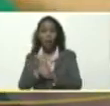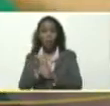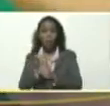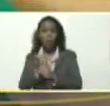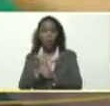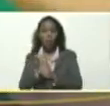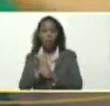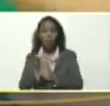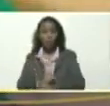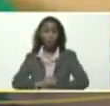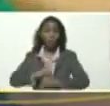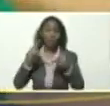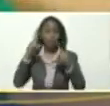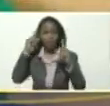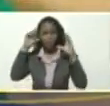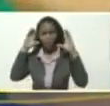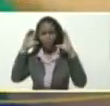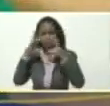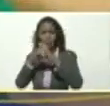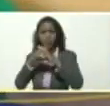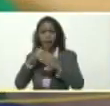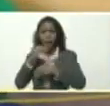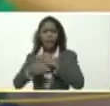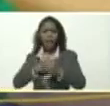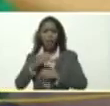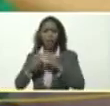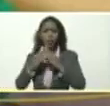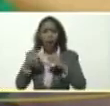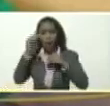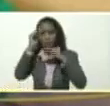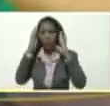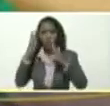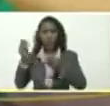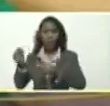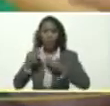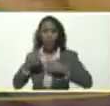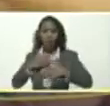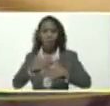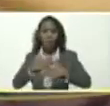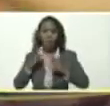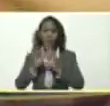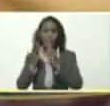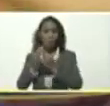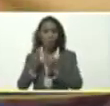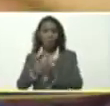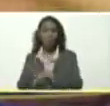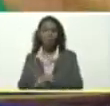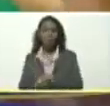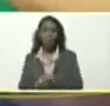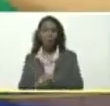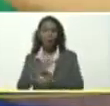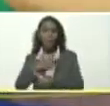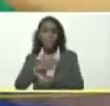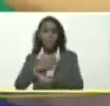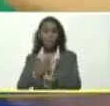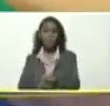increíblemente dedicado a todas las atenciones que me brindaron, a mi familia, a mis